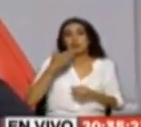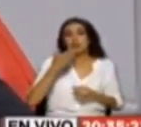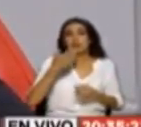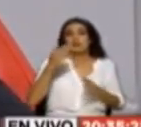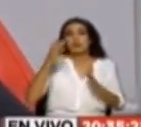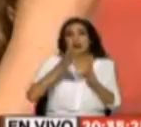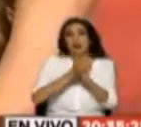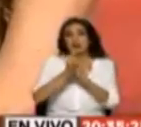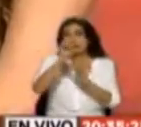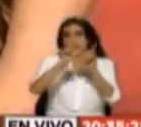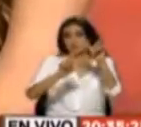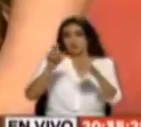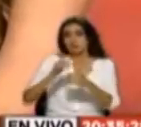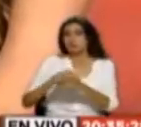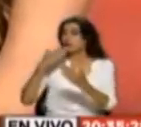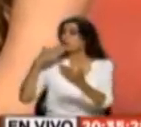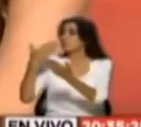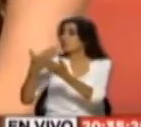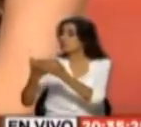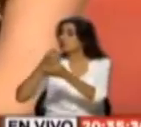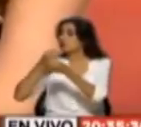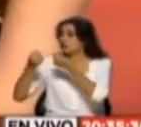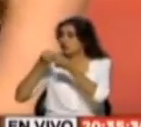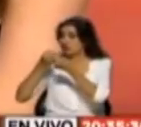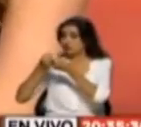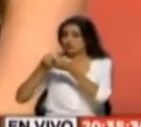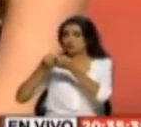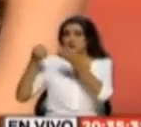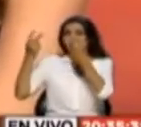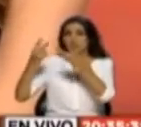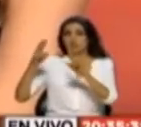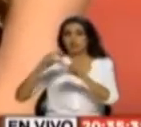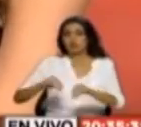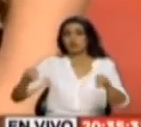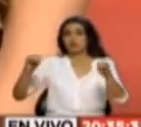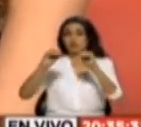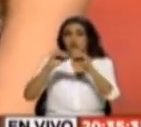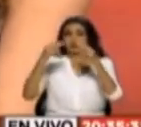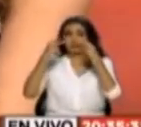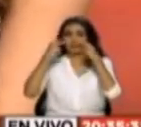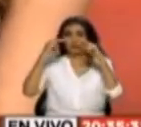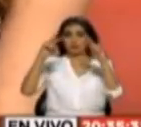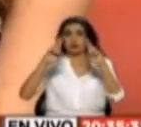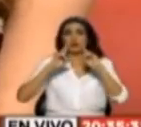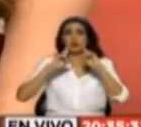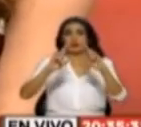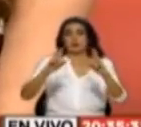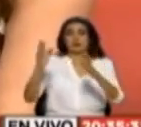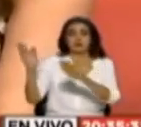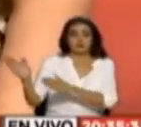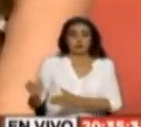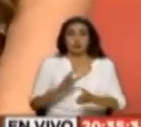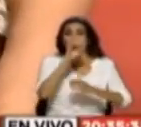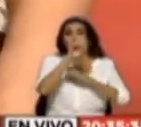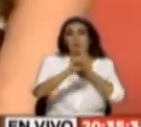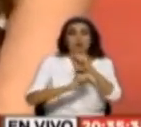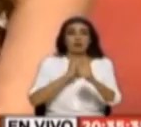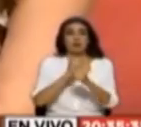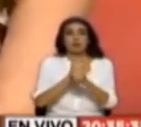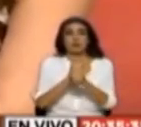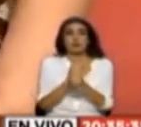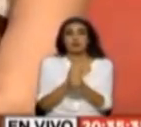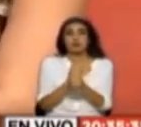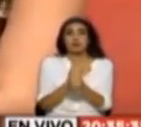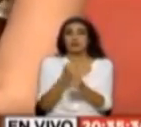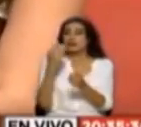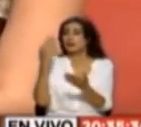gente. Muchísimas gracias, vicepresidenta, por estar con nosotros y por conocer un poco más de cuáles han sido los resultados en este año de su gestión. Tengo que finalizar la